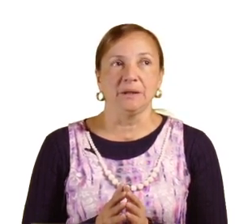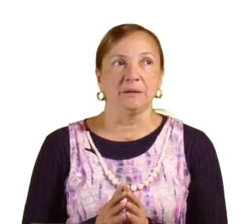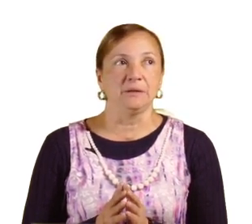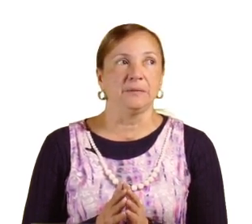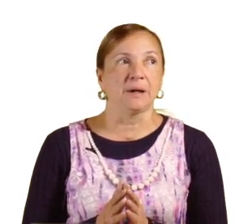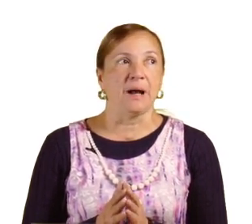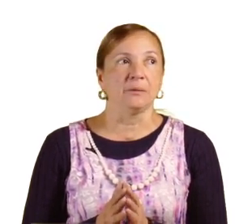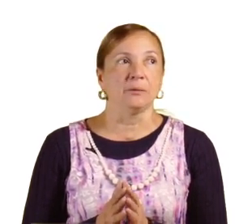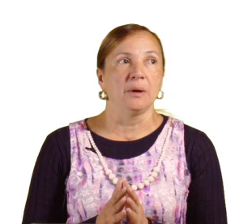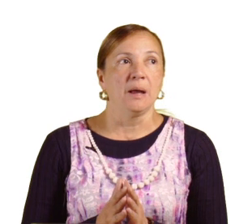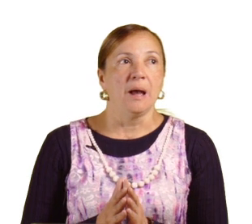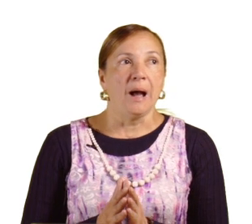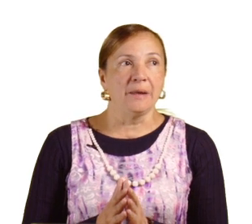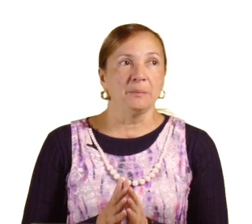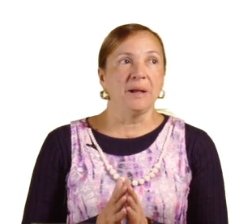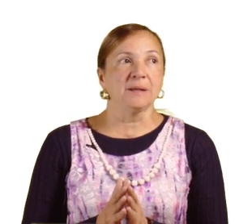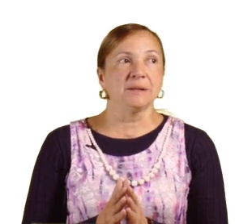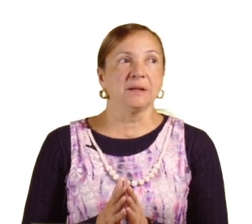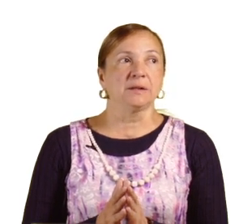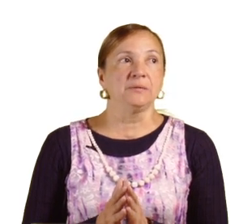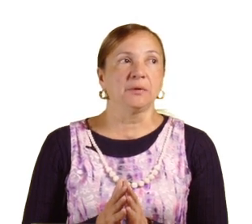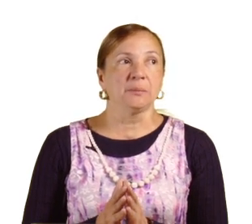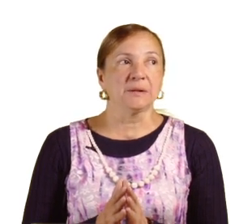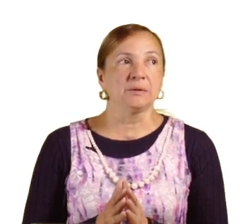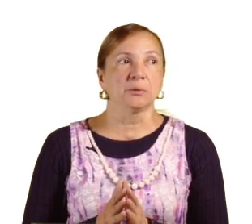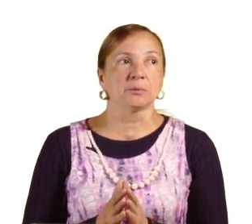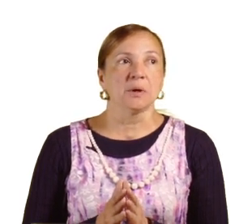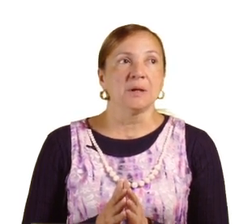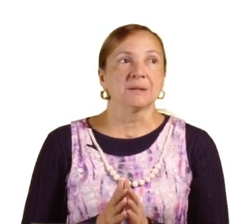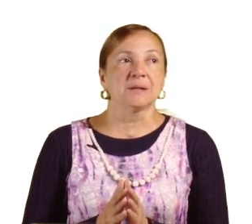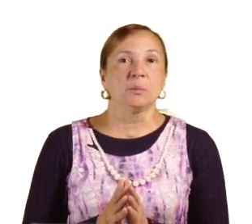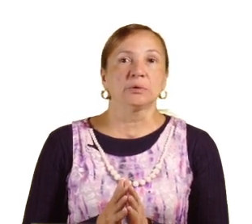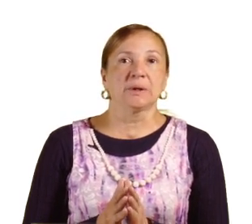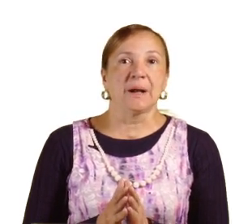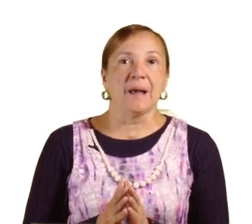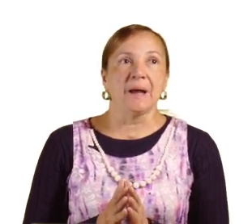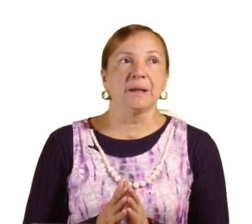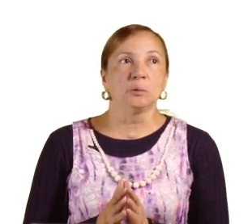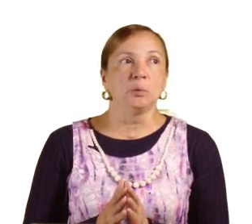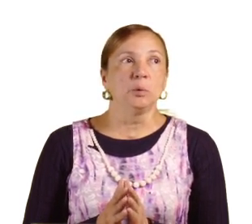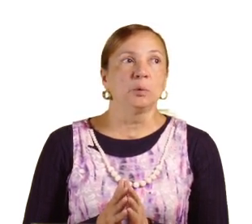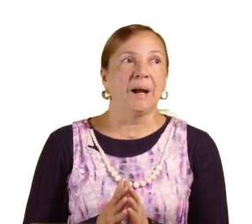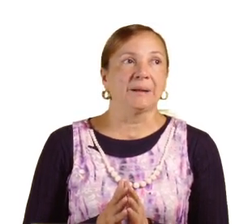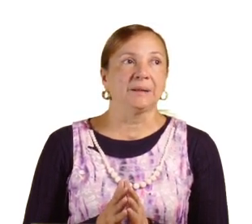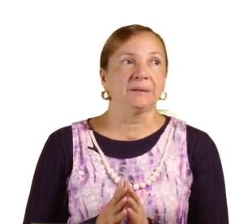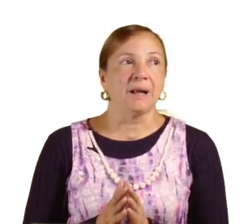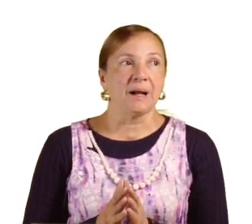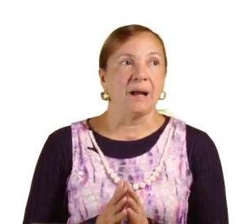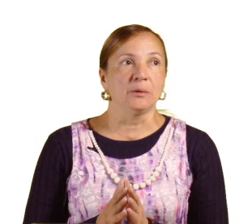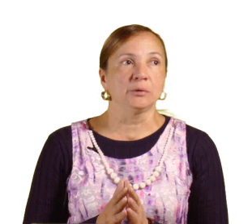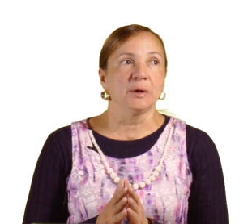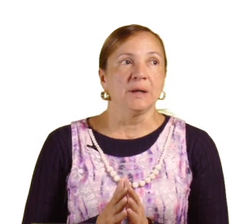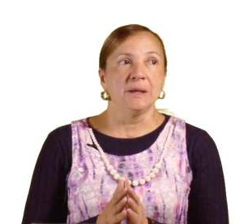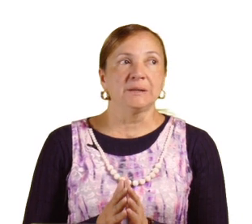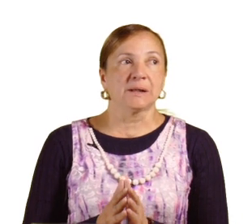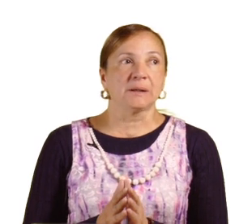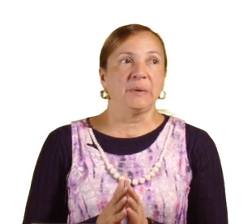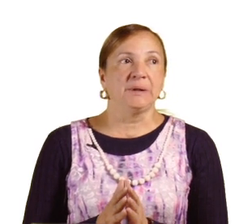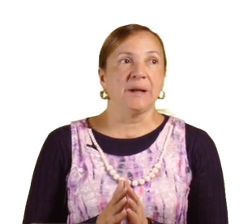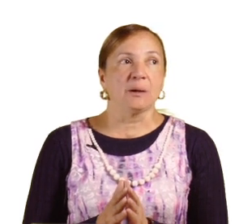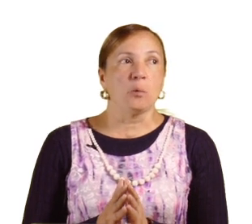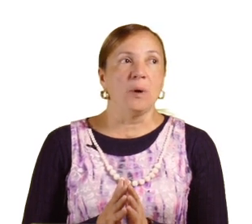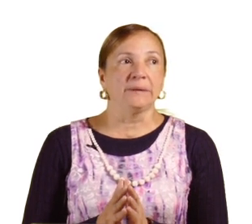claramente identificado. Además, la siguiente información se mostrará en un lugar destacado y